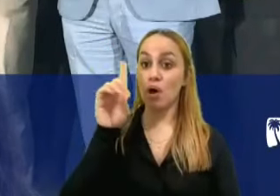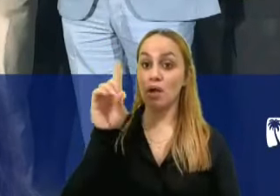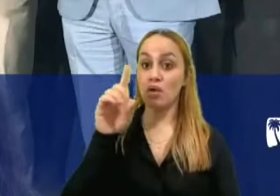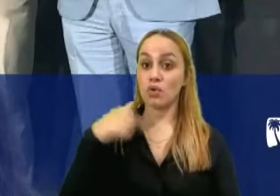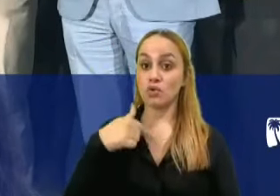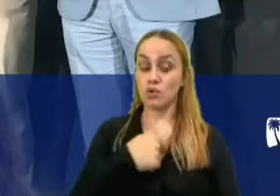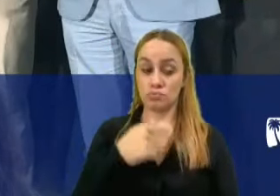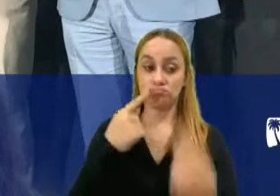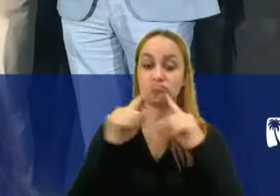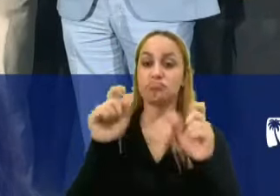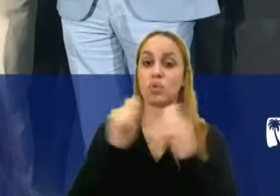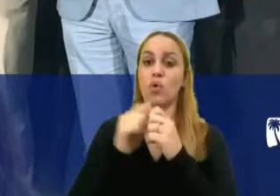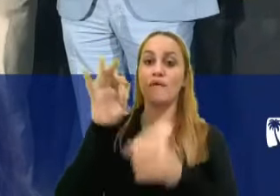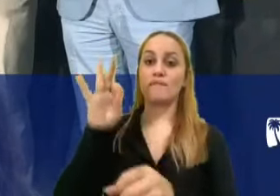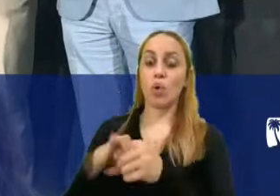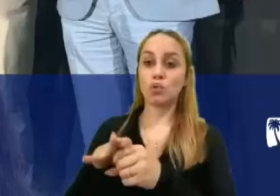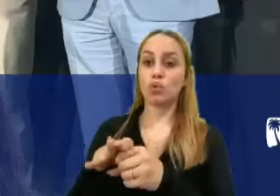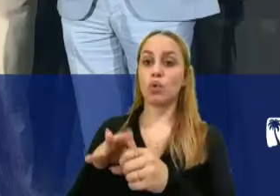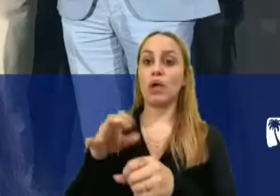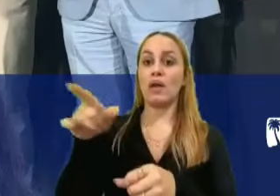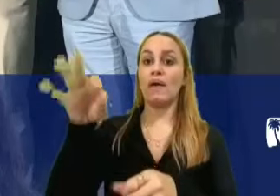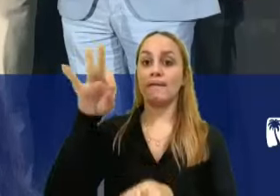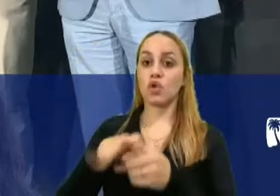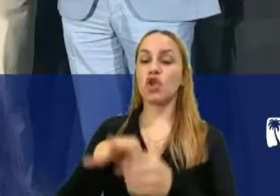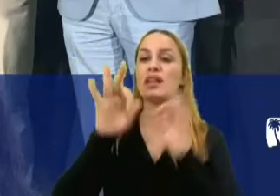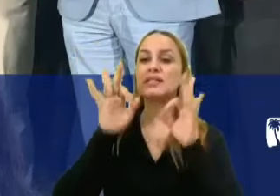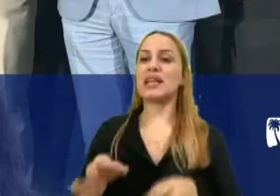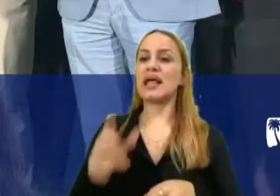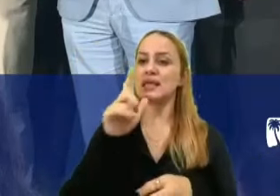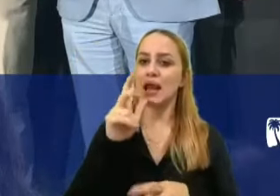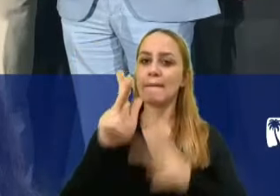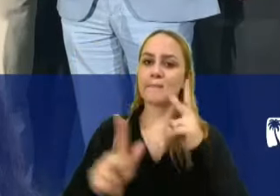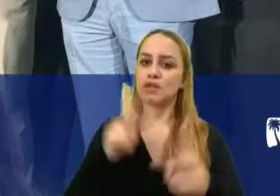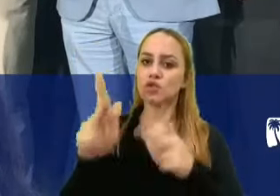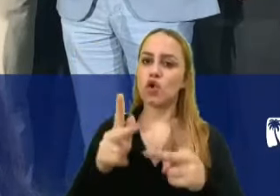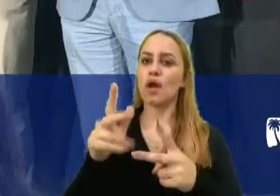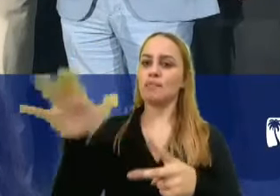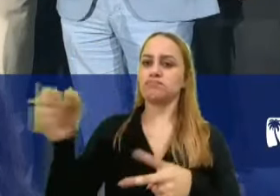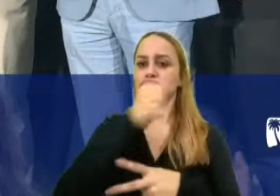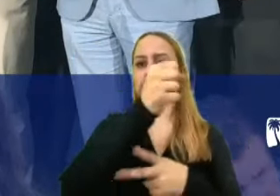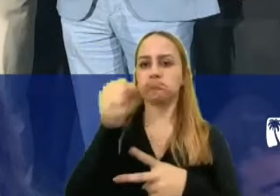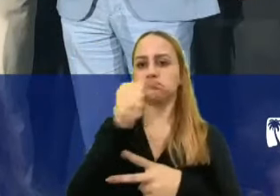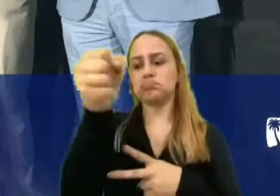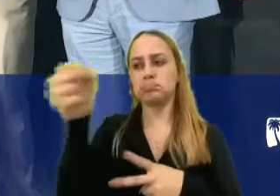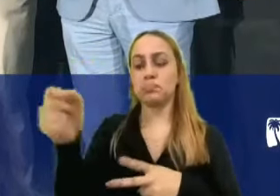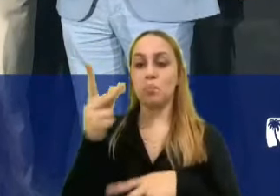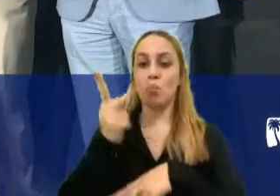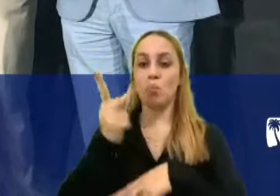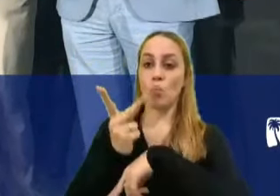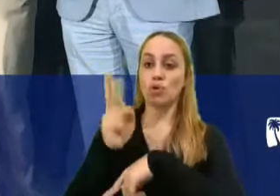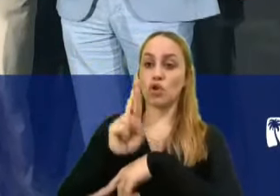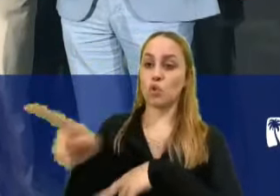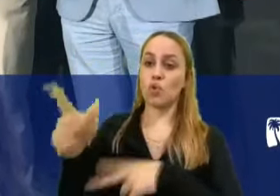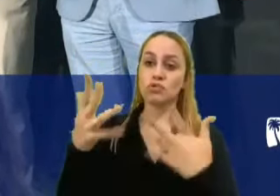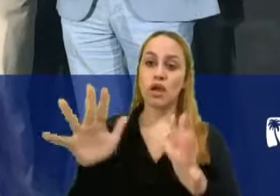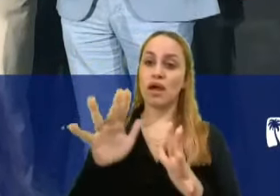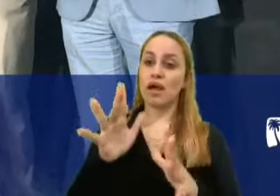como establece el reglamento de cada cuerpo legislativo escogen su liderato Y ese es el mensaje que estamos enviando que hay gente con